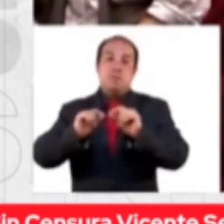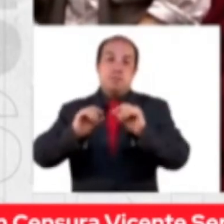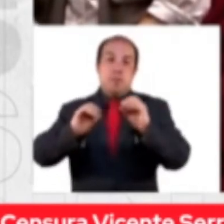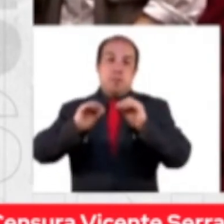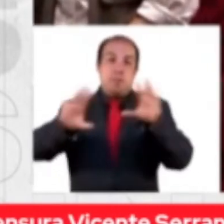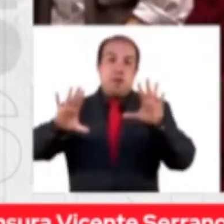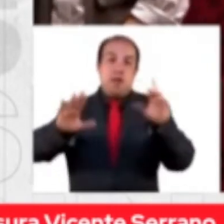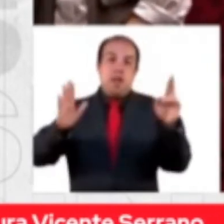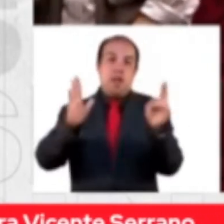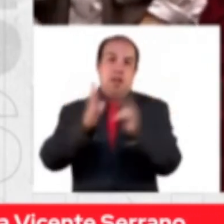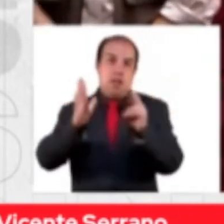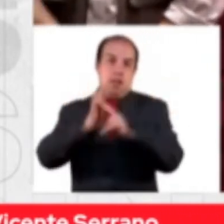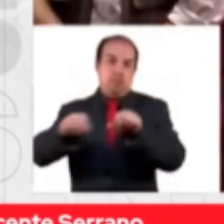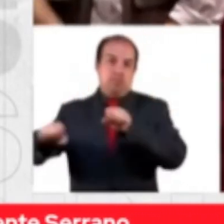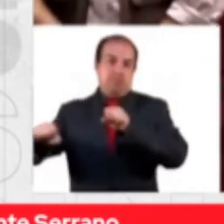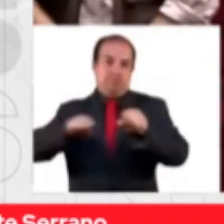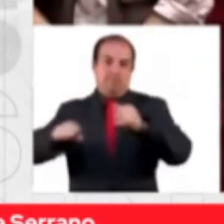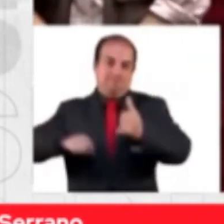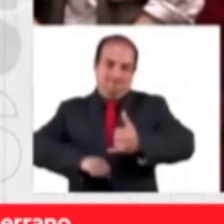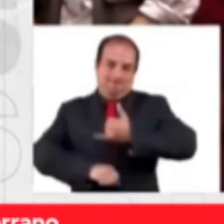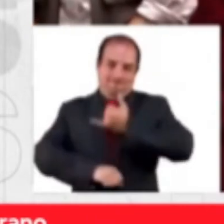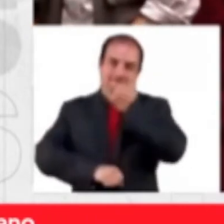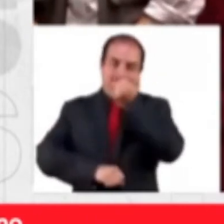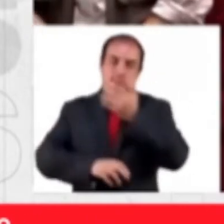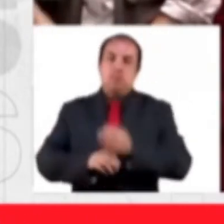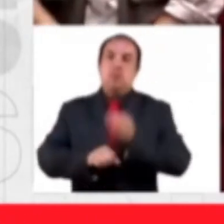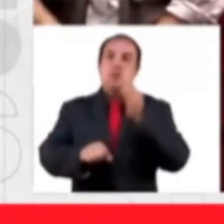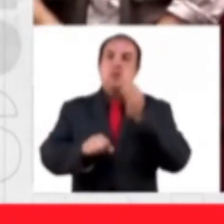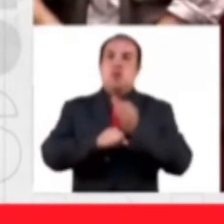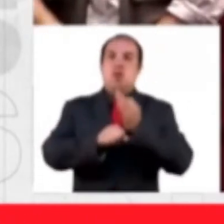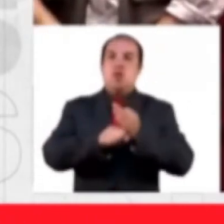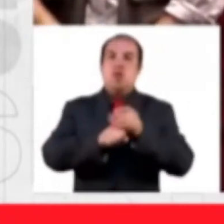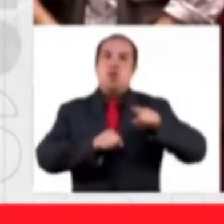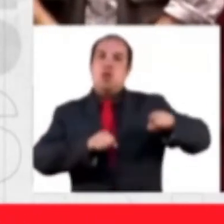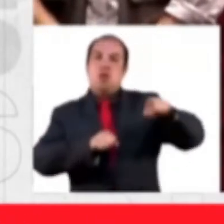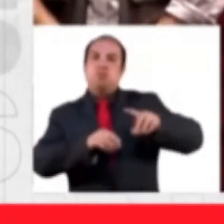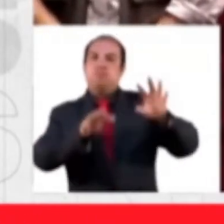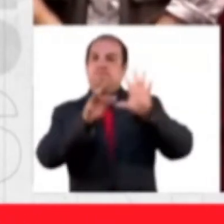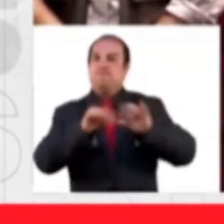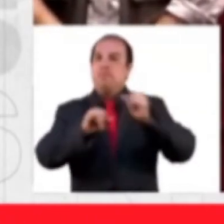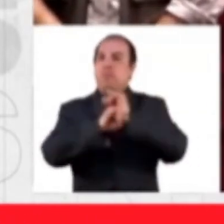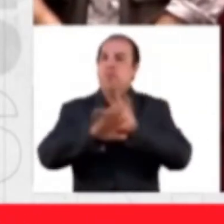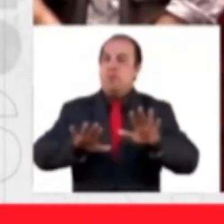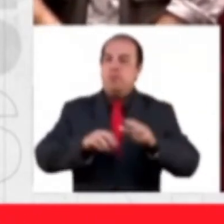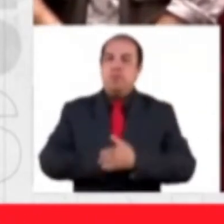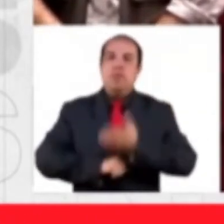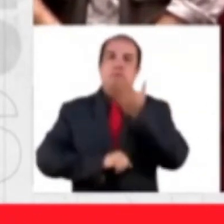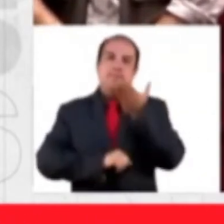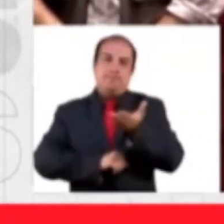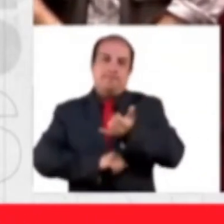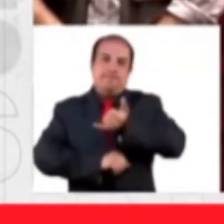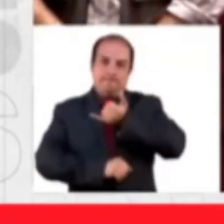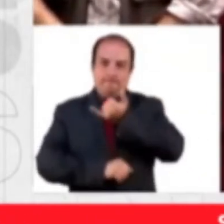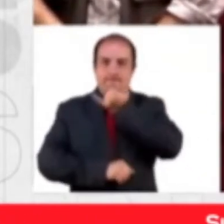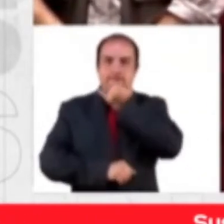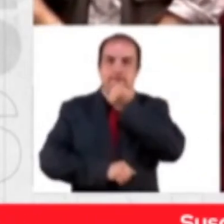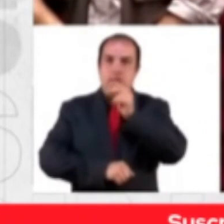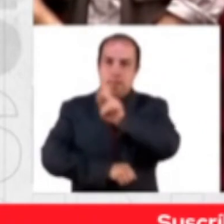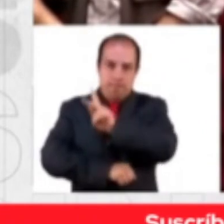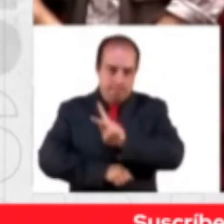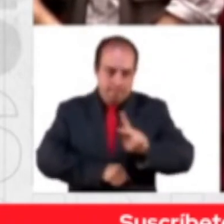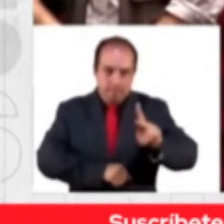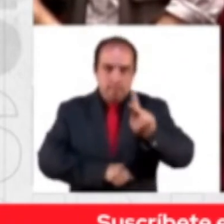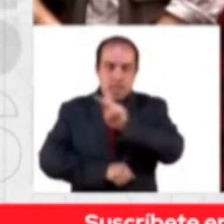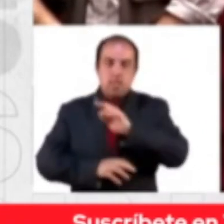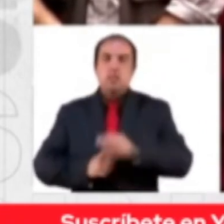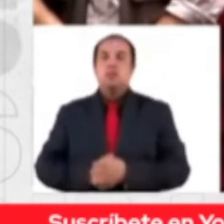Forma equívoca, y en este momento van a dar toda la información. Ahora sí que pedimos disculpas a todos, pero